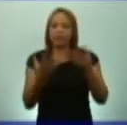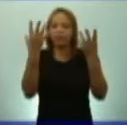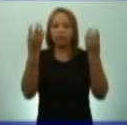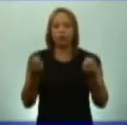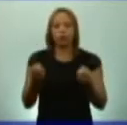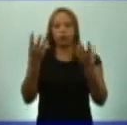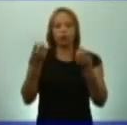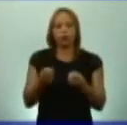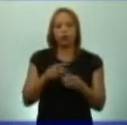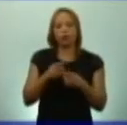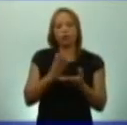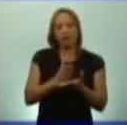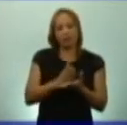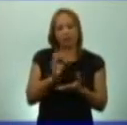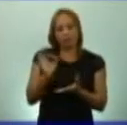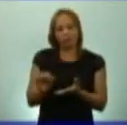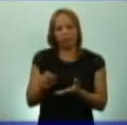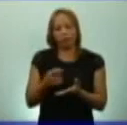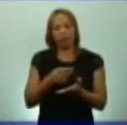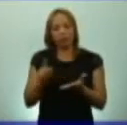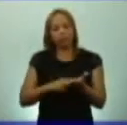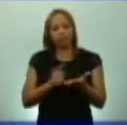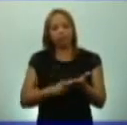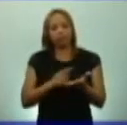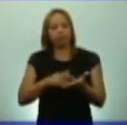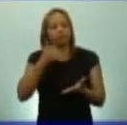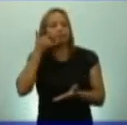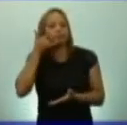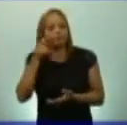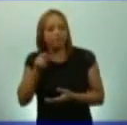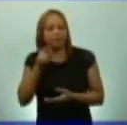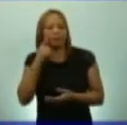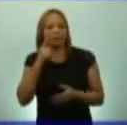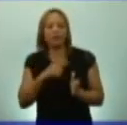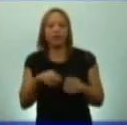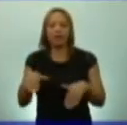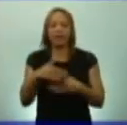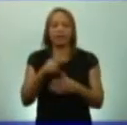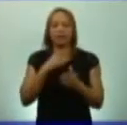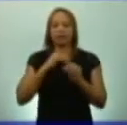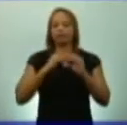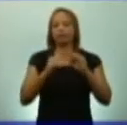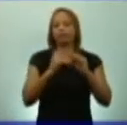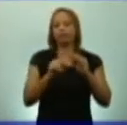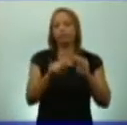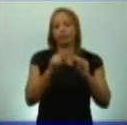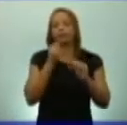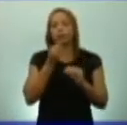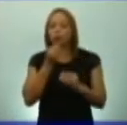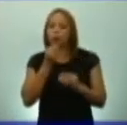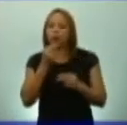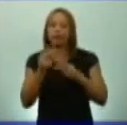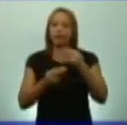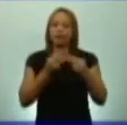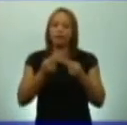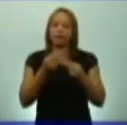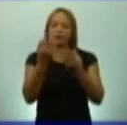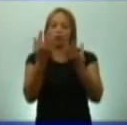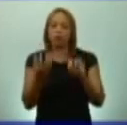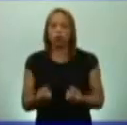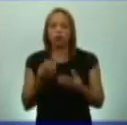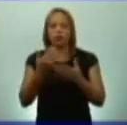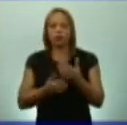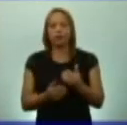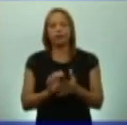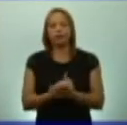clases desde tu móvil y ahí te presentamos la dirección electrónica para que puedas descargar